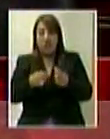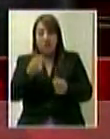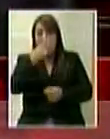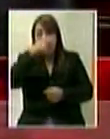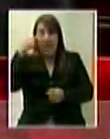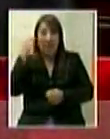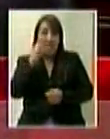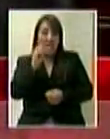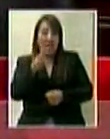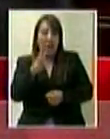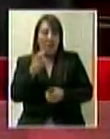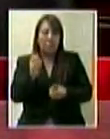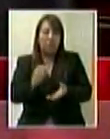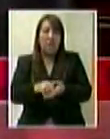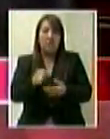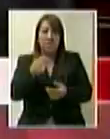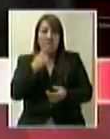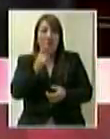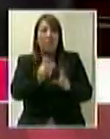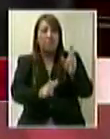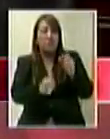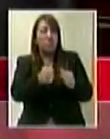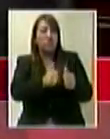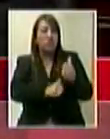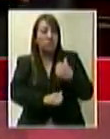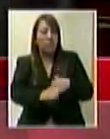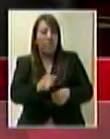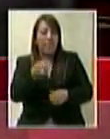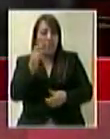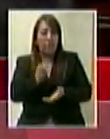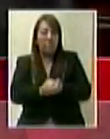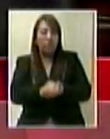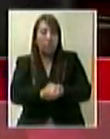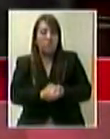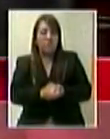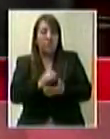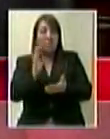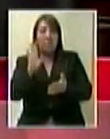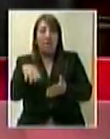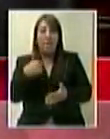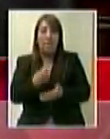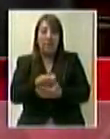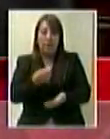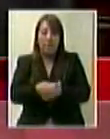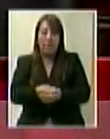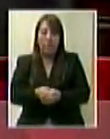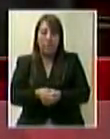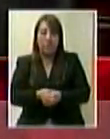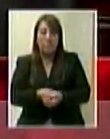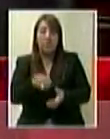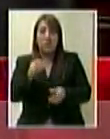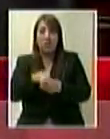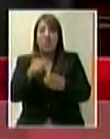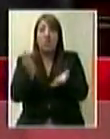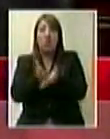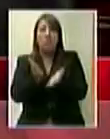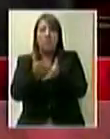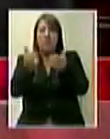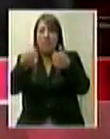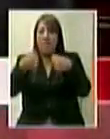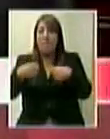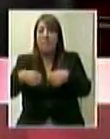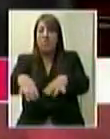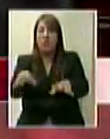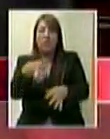Velázquez Quesquén, más bien son víctimas, por centuria mal pagados, en colegios